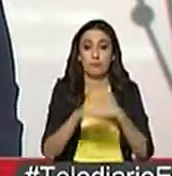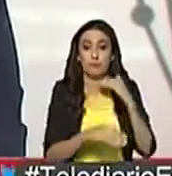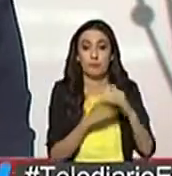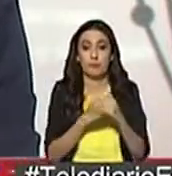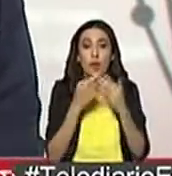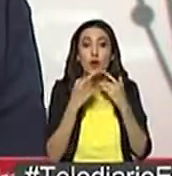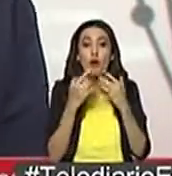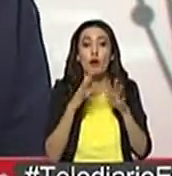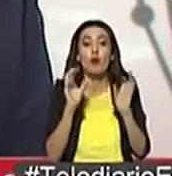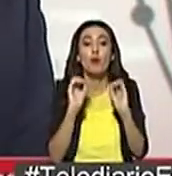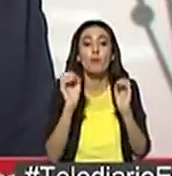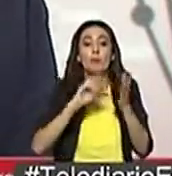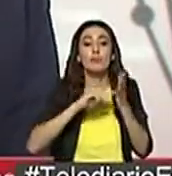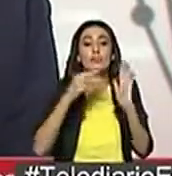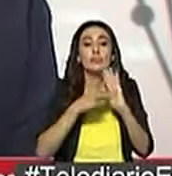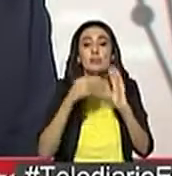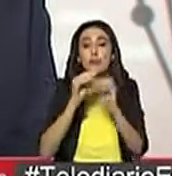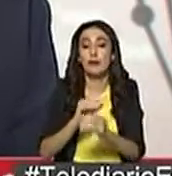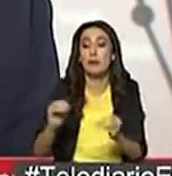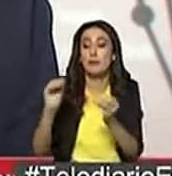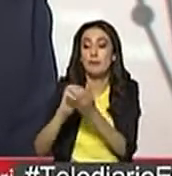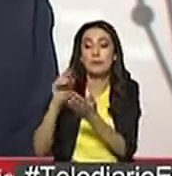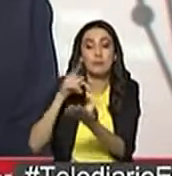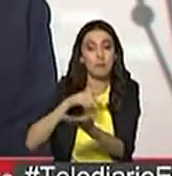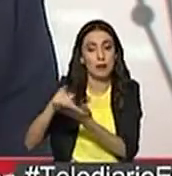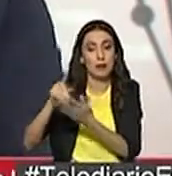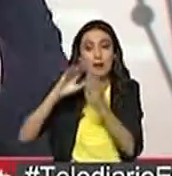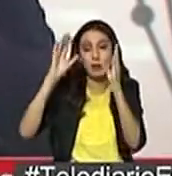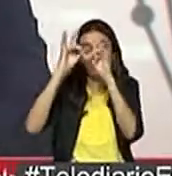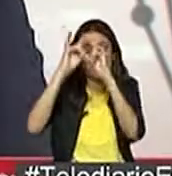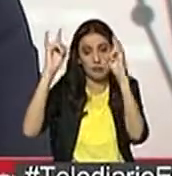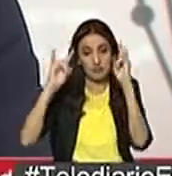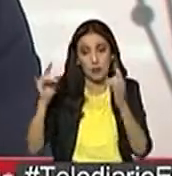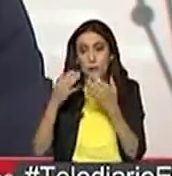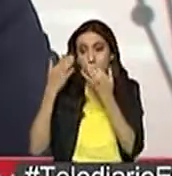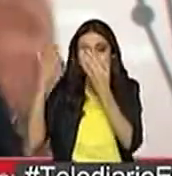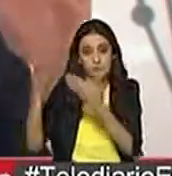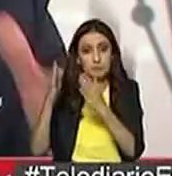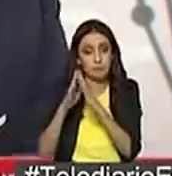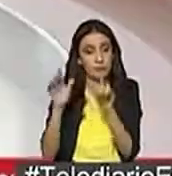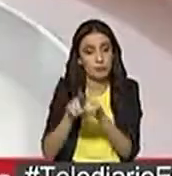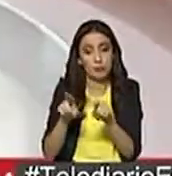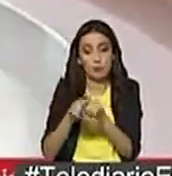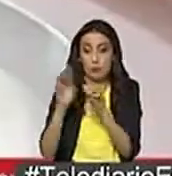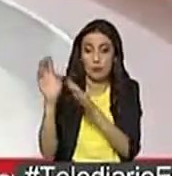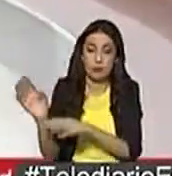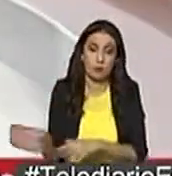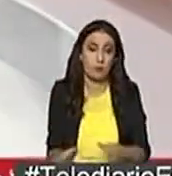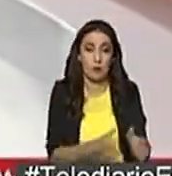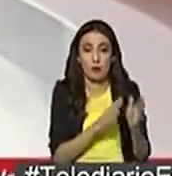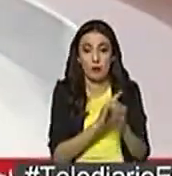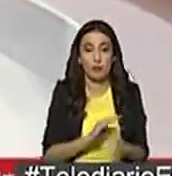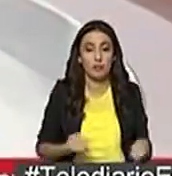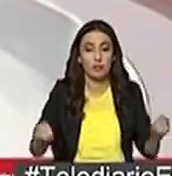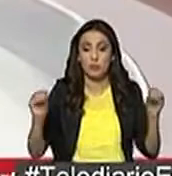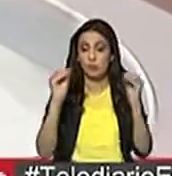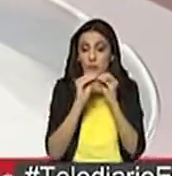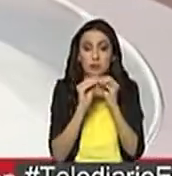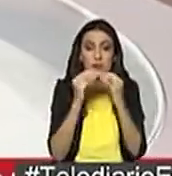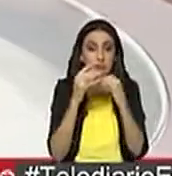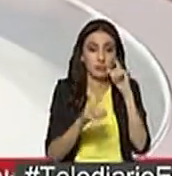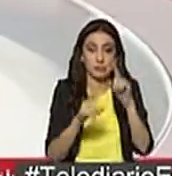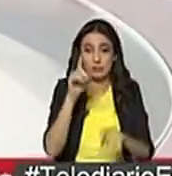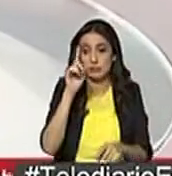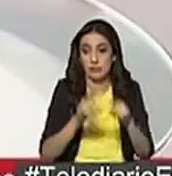esto, Fabricio? Que quien más paga tiene que contribuir más y los empresarios, las personas que más gasten, ganan, tienen que tener esto